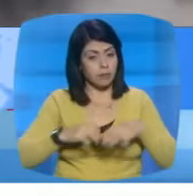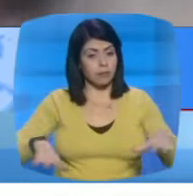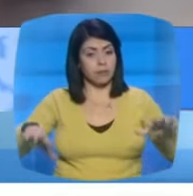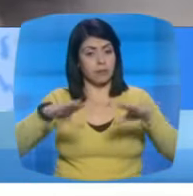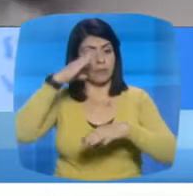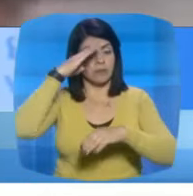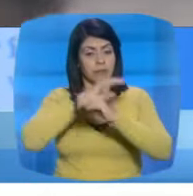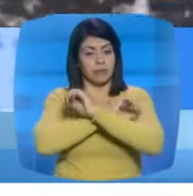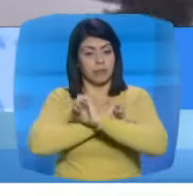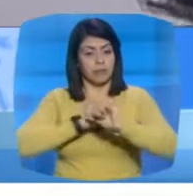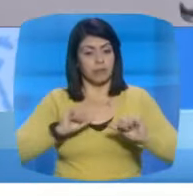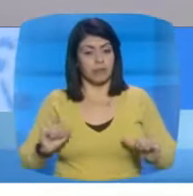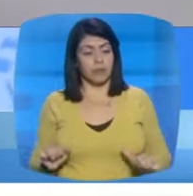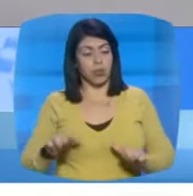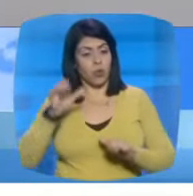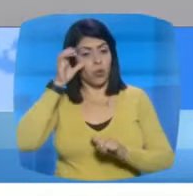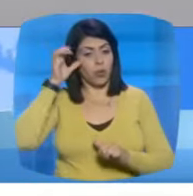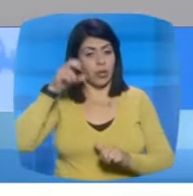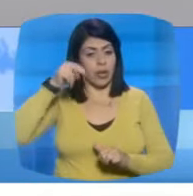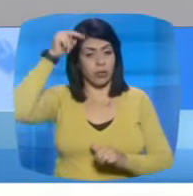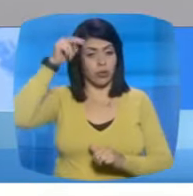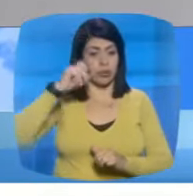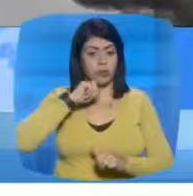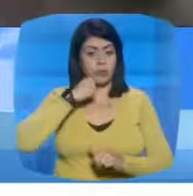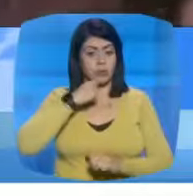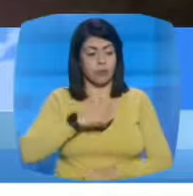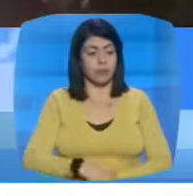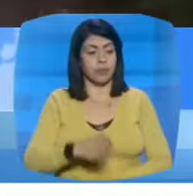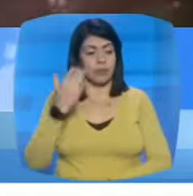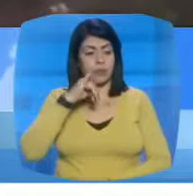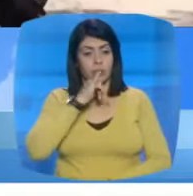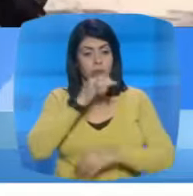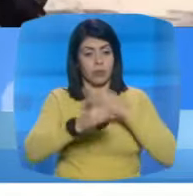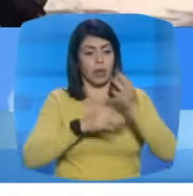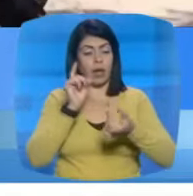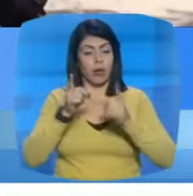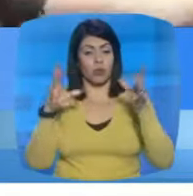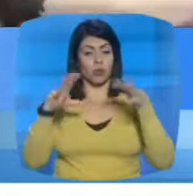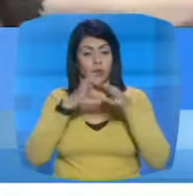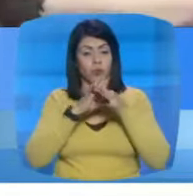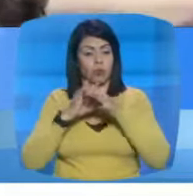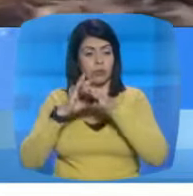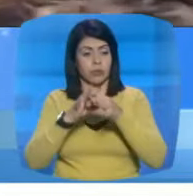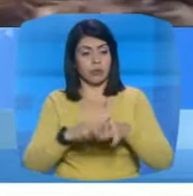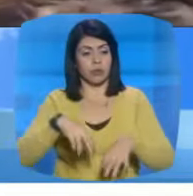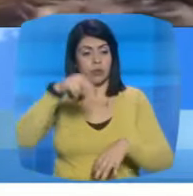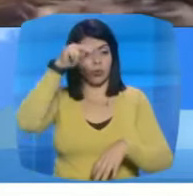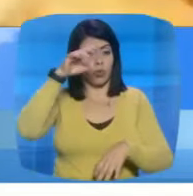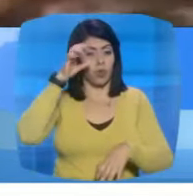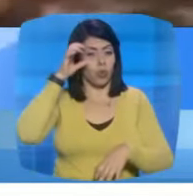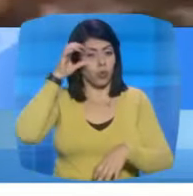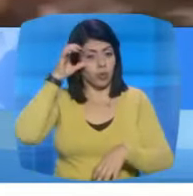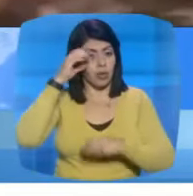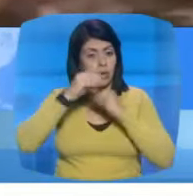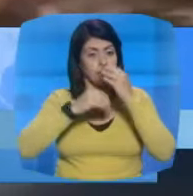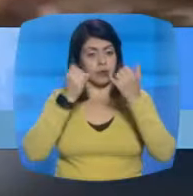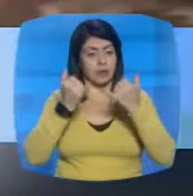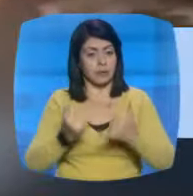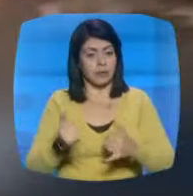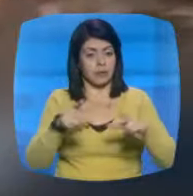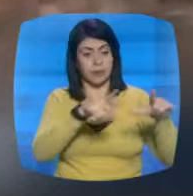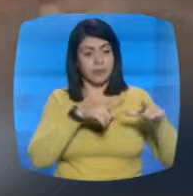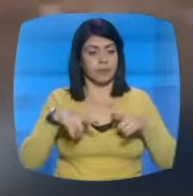de militares de Corea del Norte en Rusia. Según Ucrania y algunos de sus aliados, Norcorea ha desplegado ya en